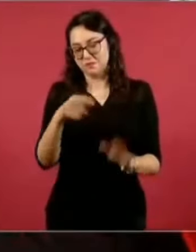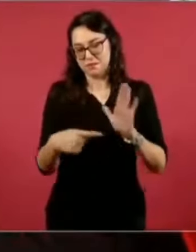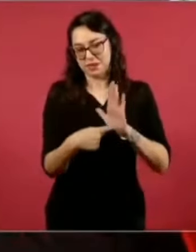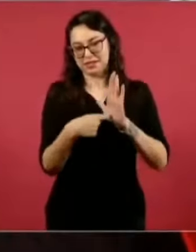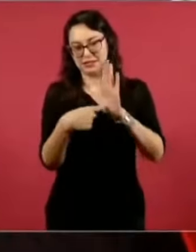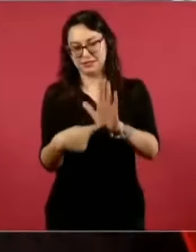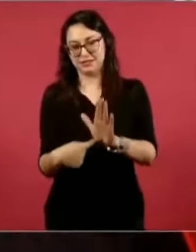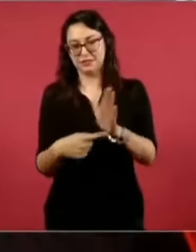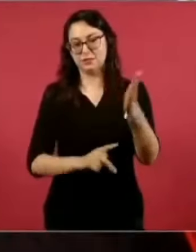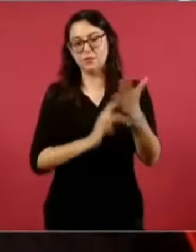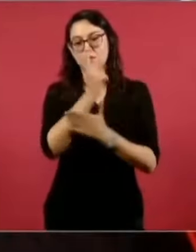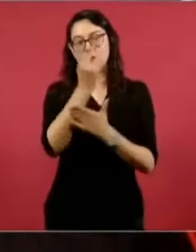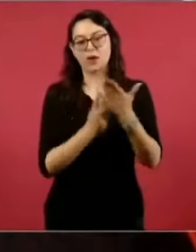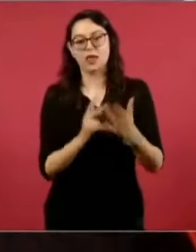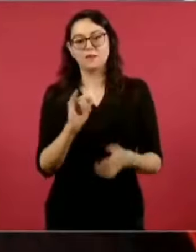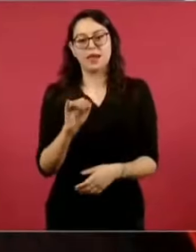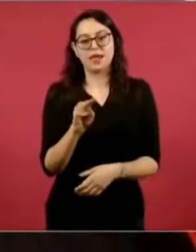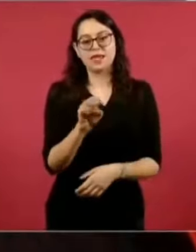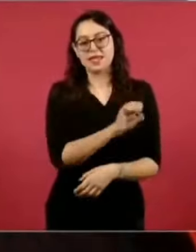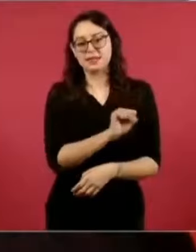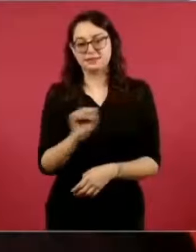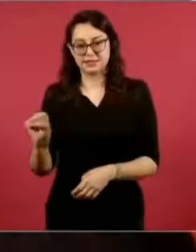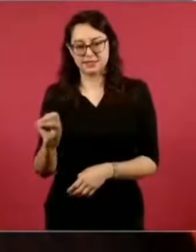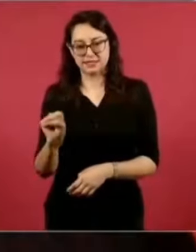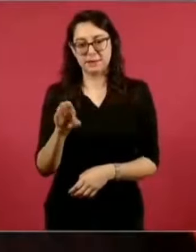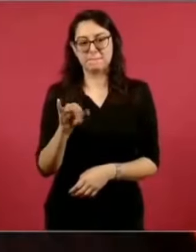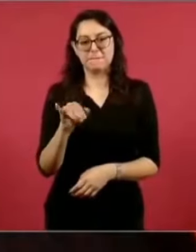IMSS Bienestar.